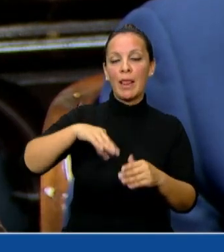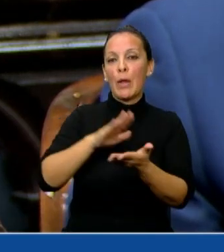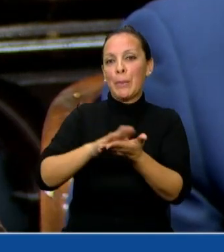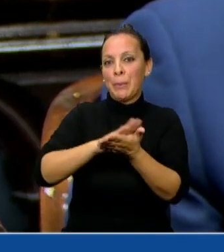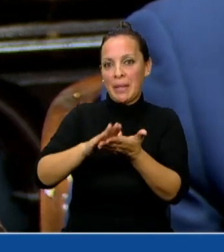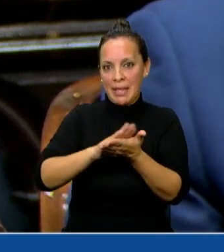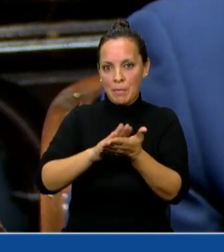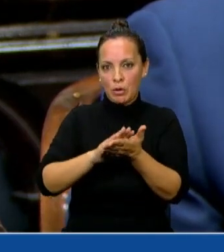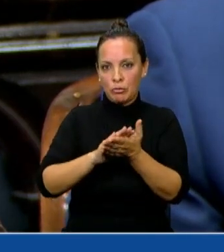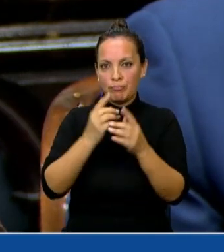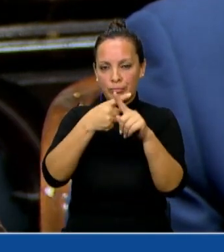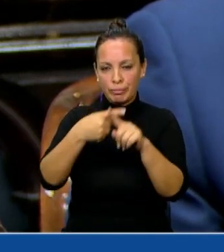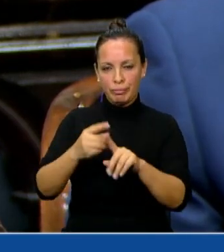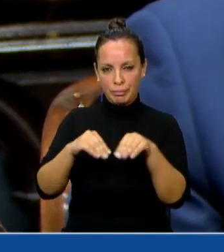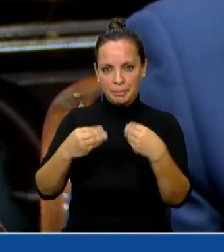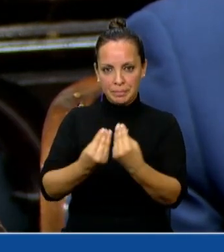vitales y móviles.